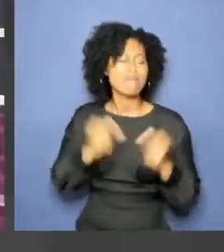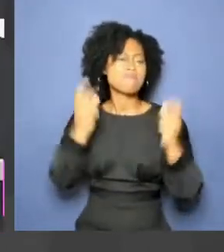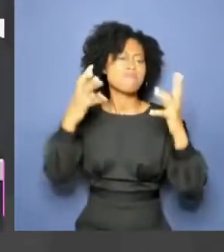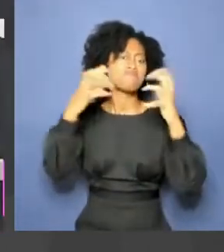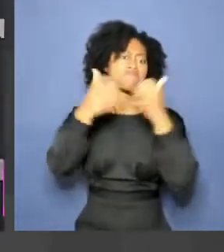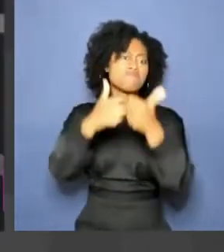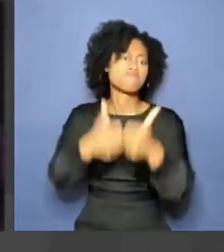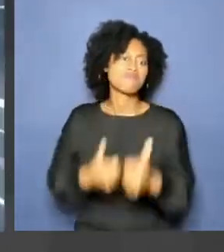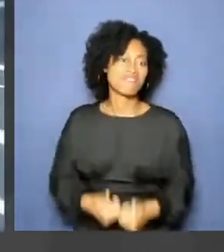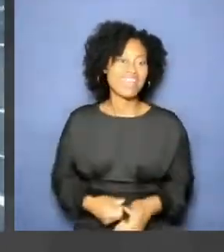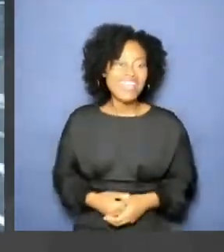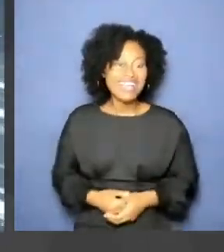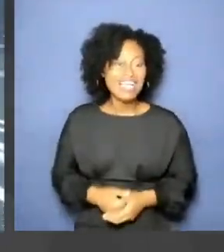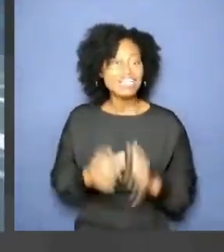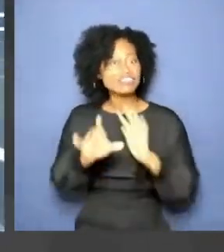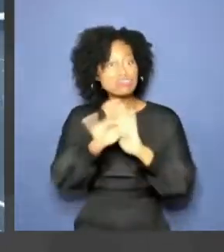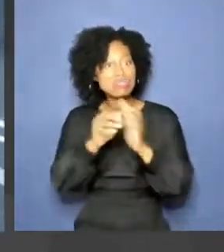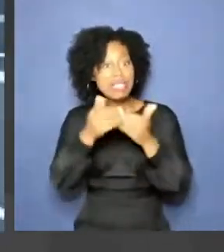Elige la siguiente.